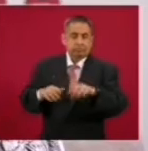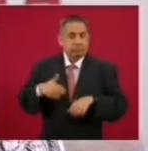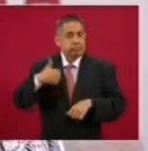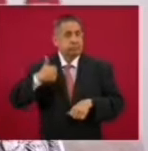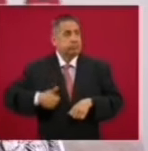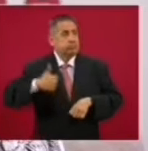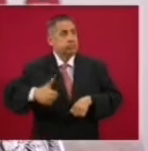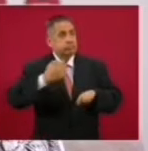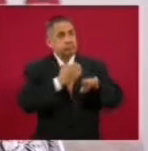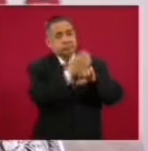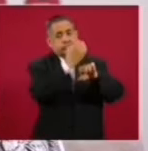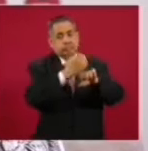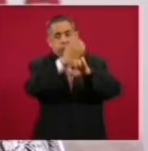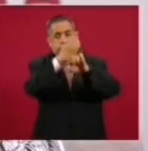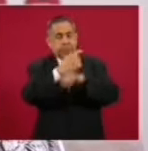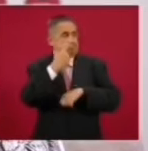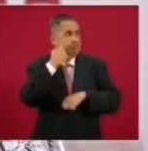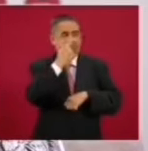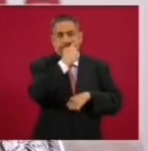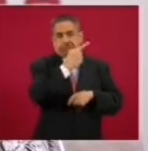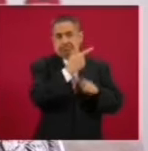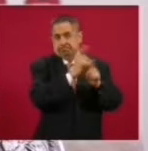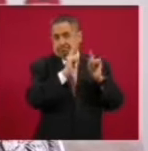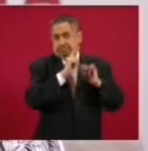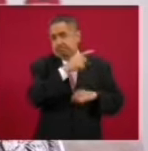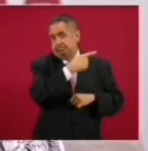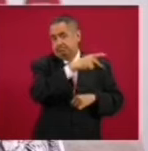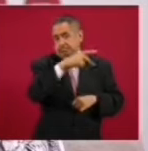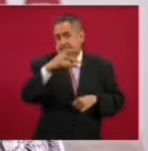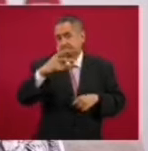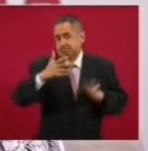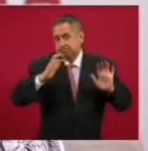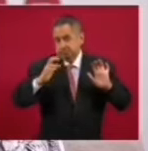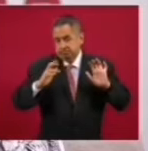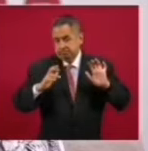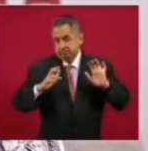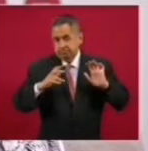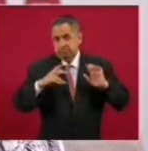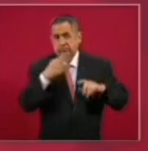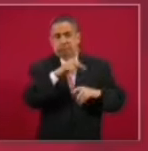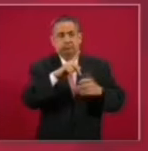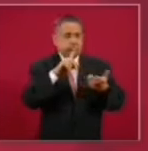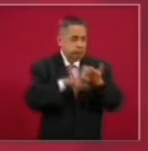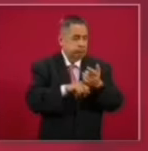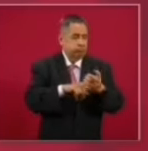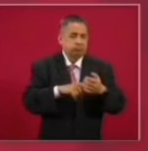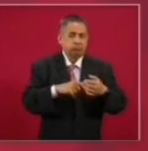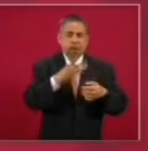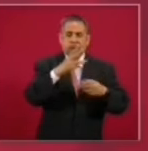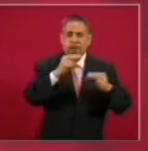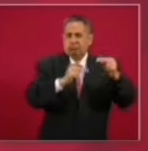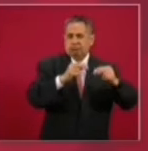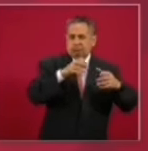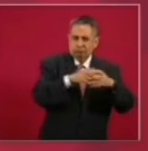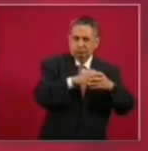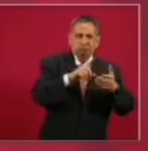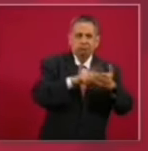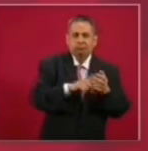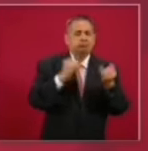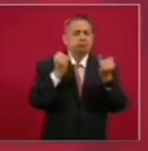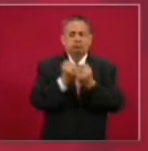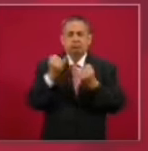son libres y son soberanos, y tienen sus poderes igual